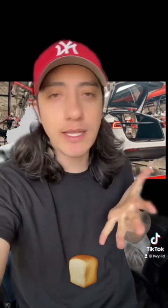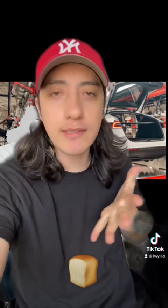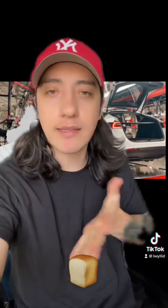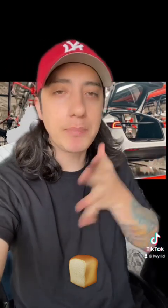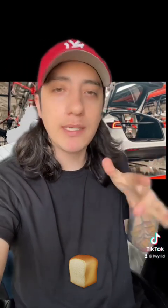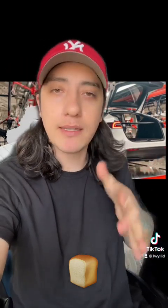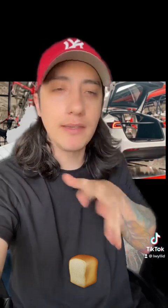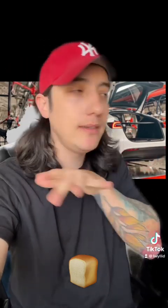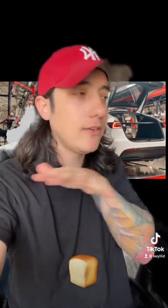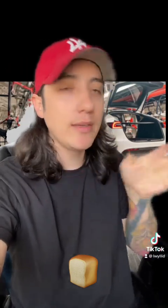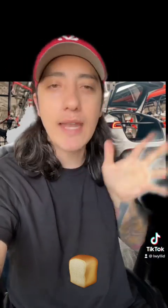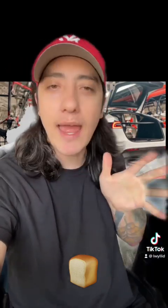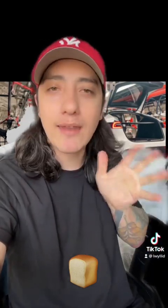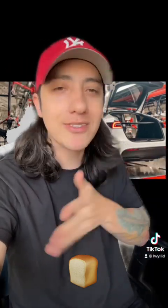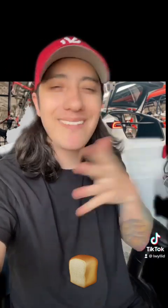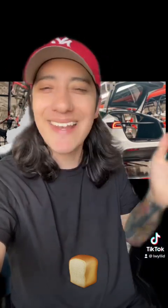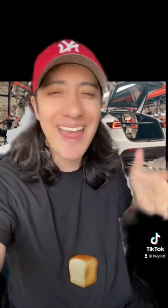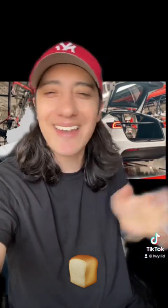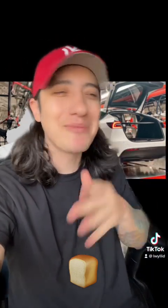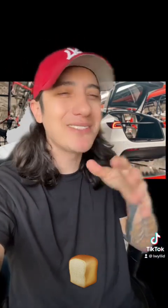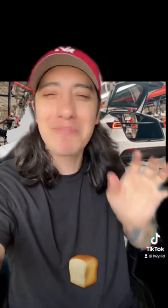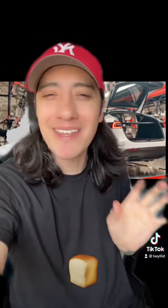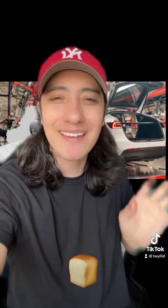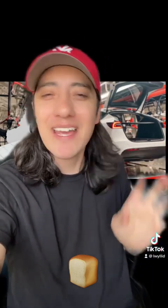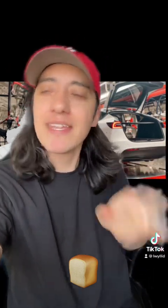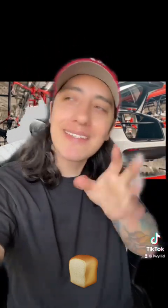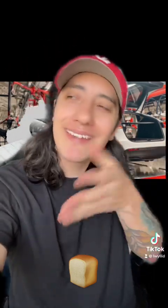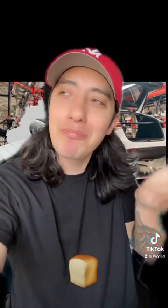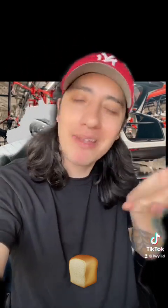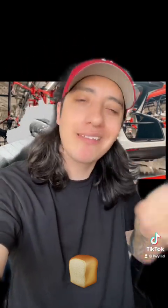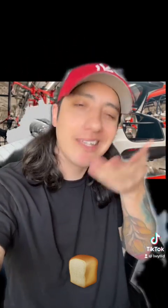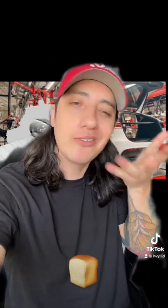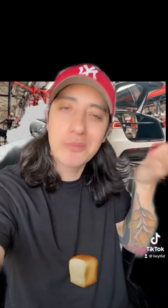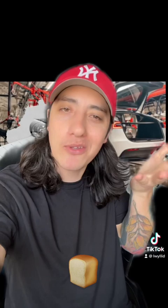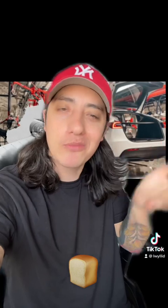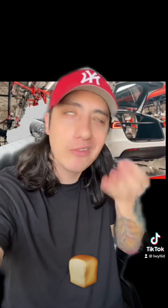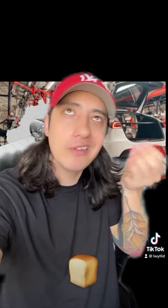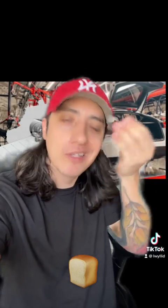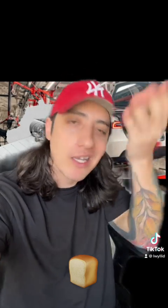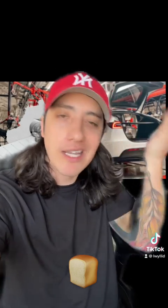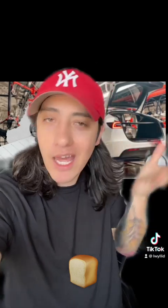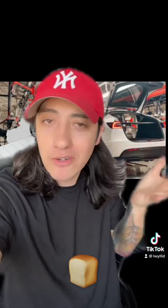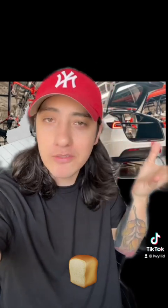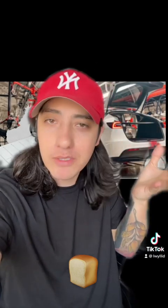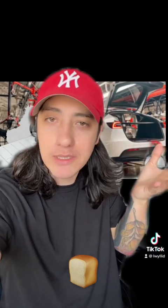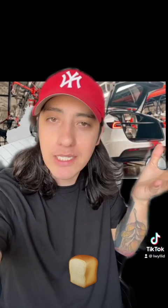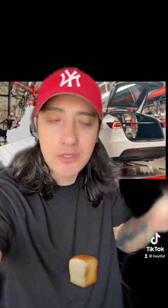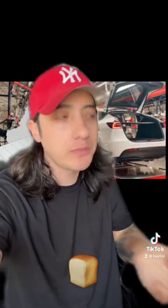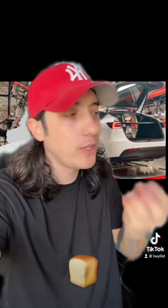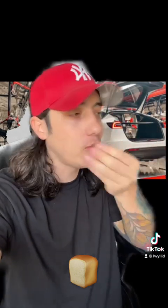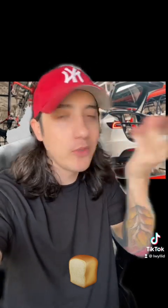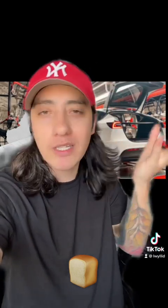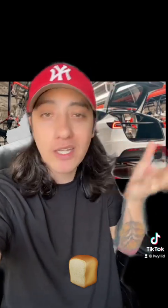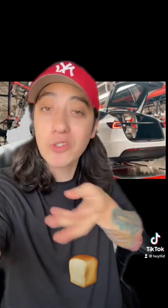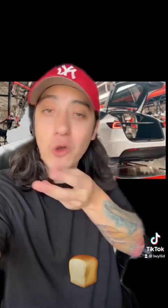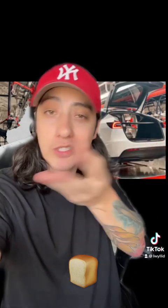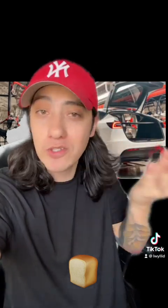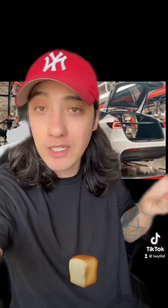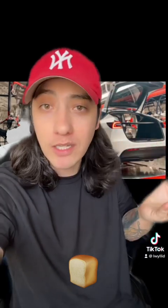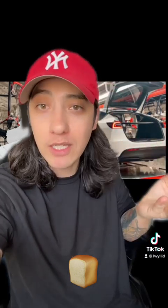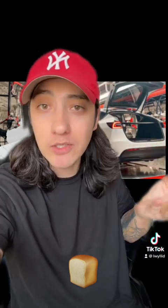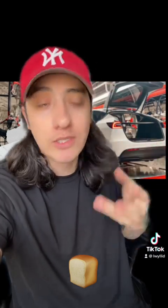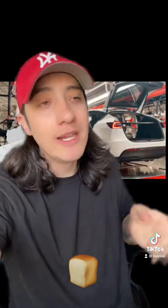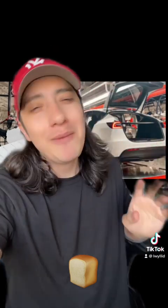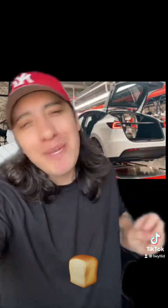los comentarios. Opinan y no ven nada, no saben nada, nomás opinan. Ya sé que pueden ser los videos muy largos, mis videos, pero muy tardados o